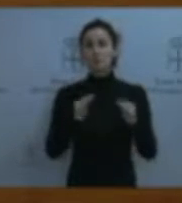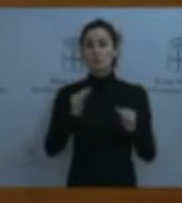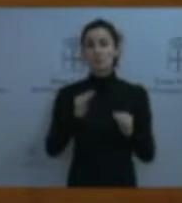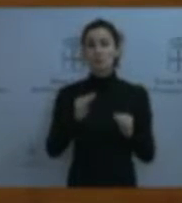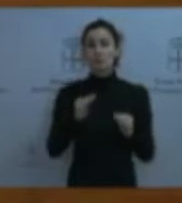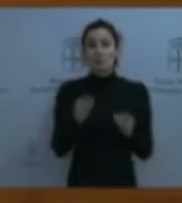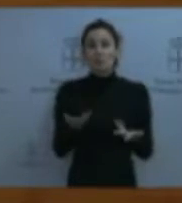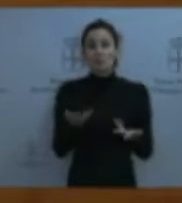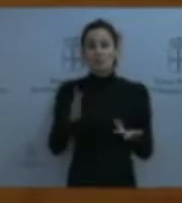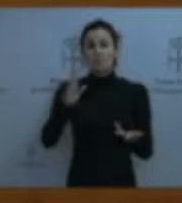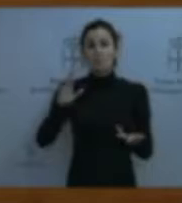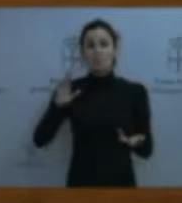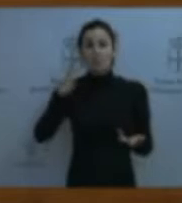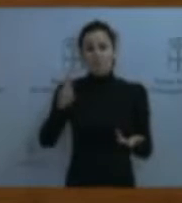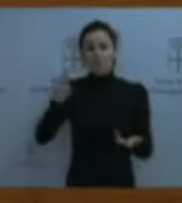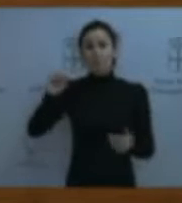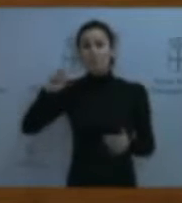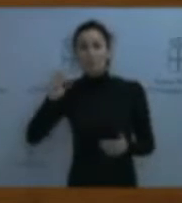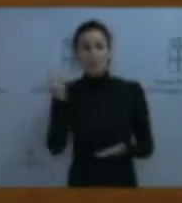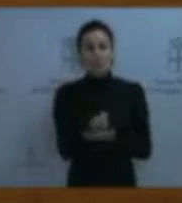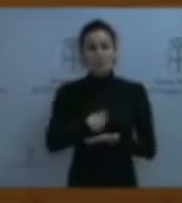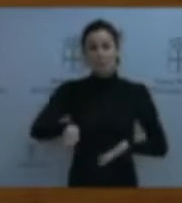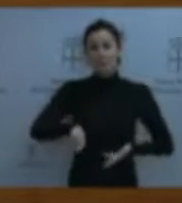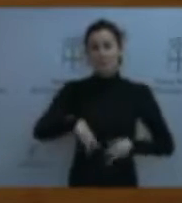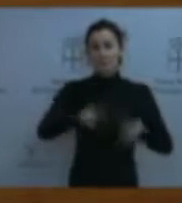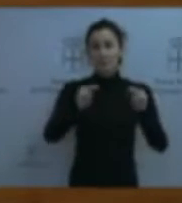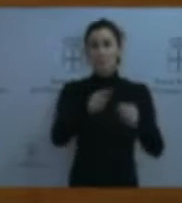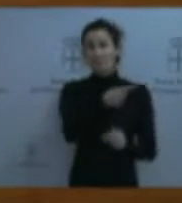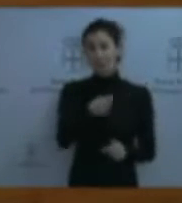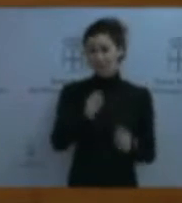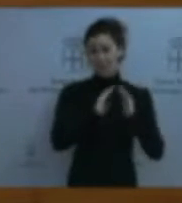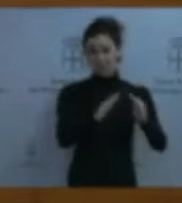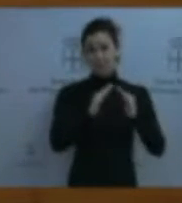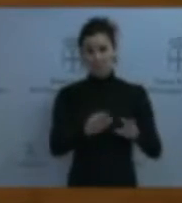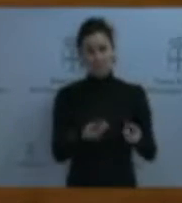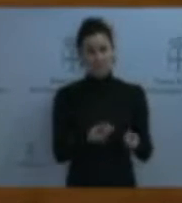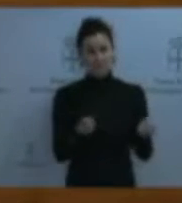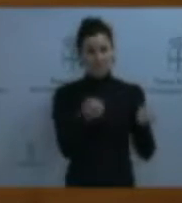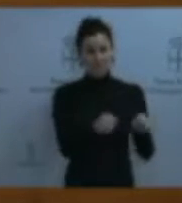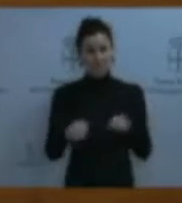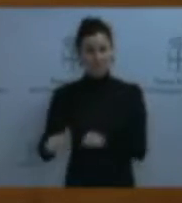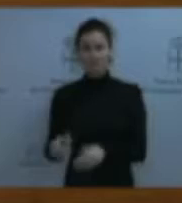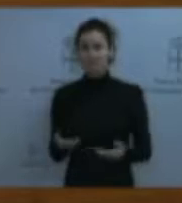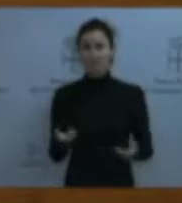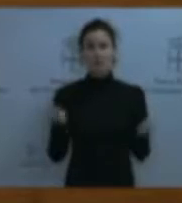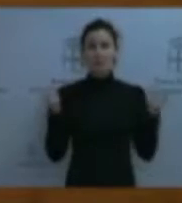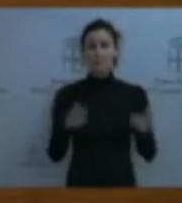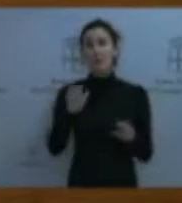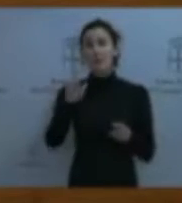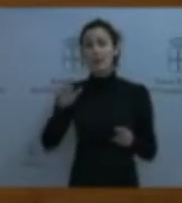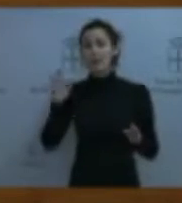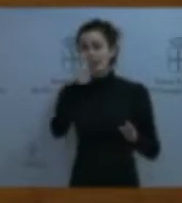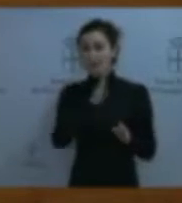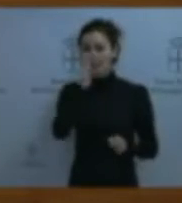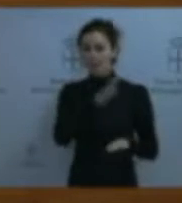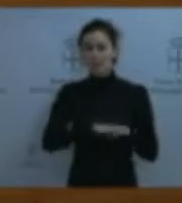200 explotaciones. 100 granjas al año en Asturias desaparecen. Es el mayor ERE encubierto al